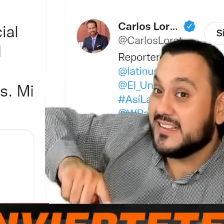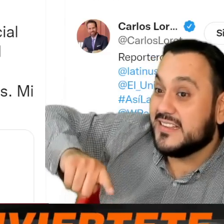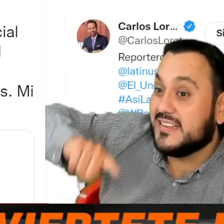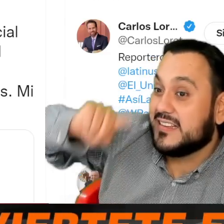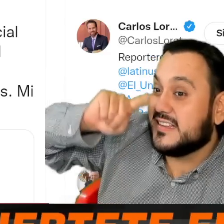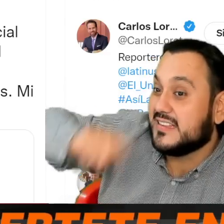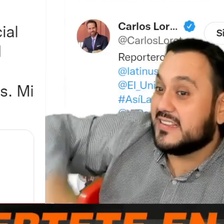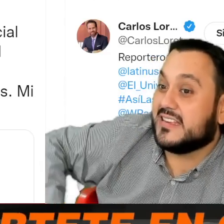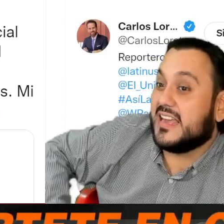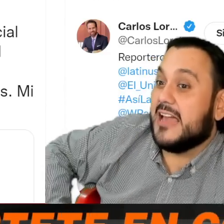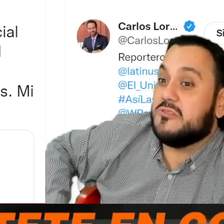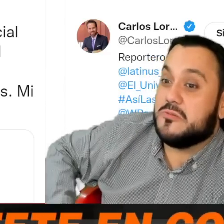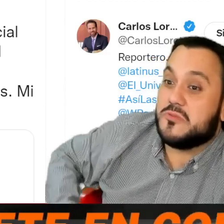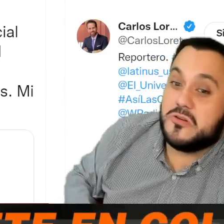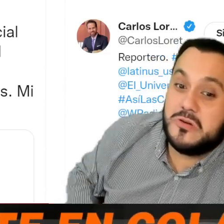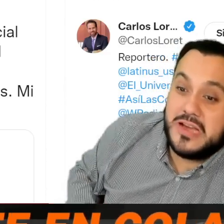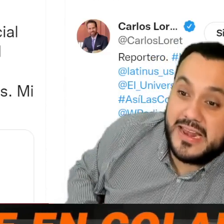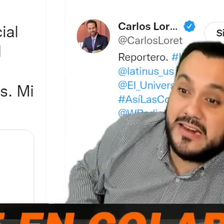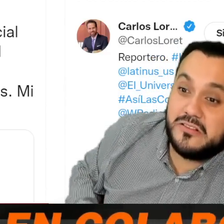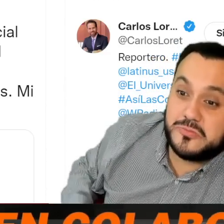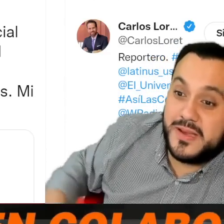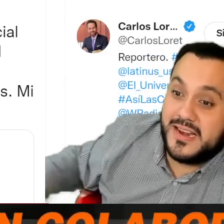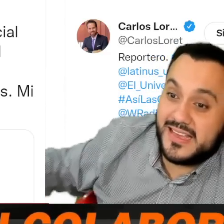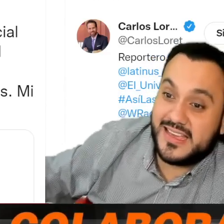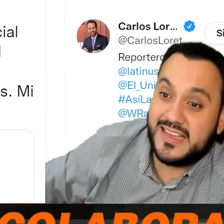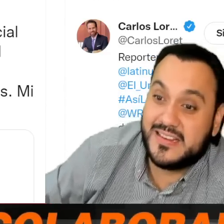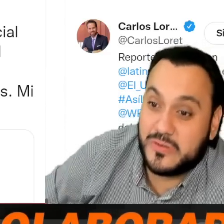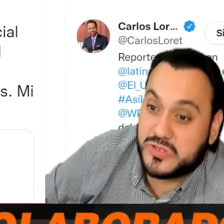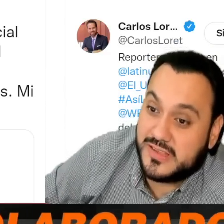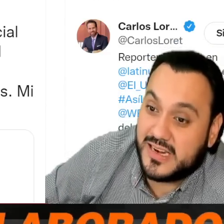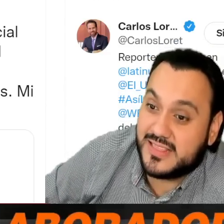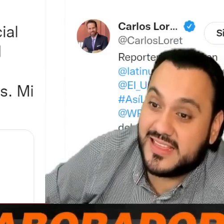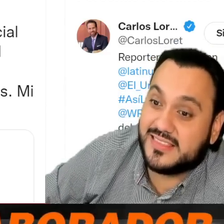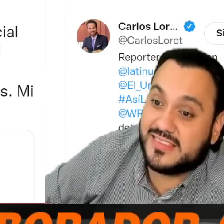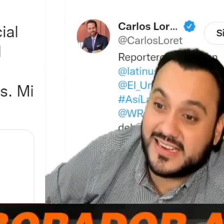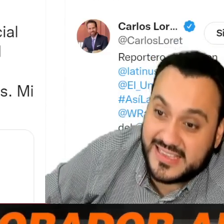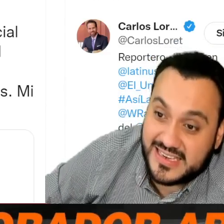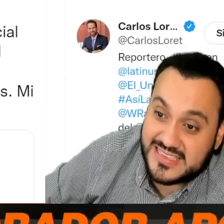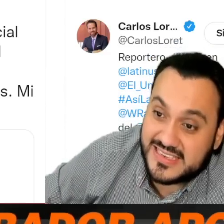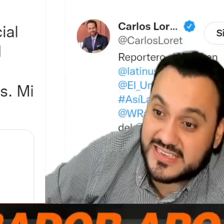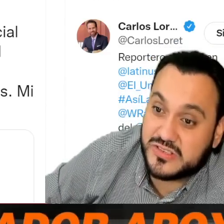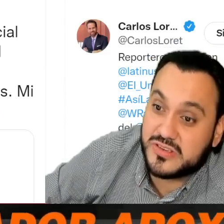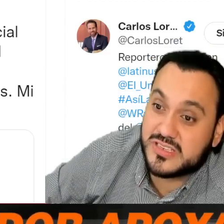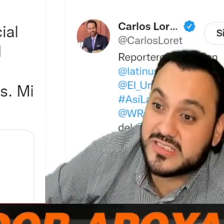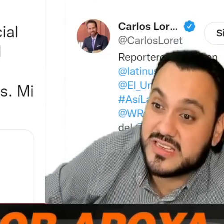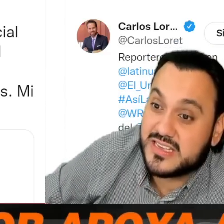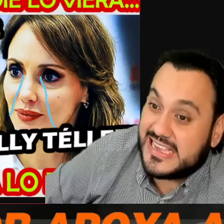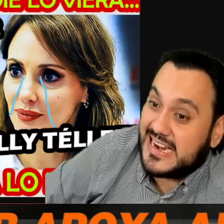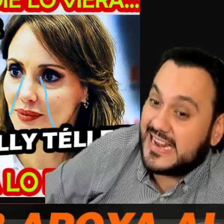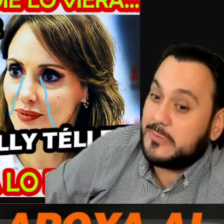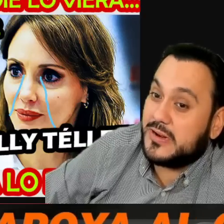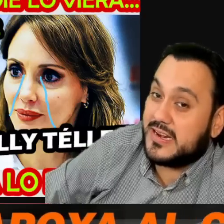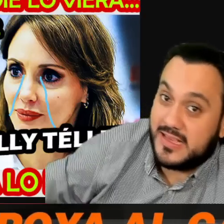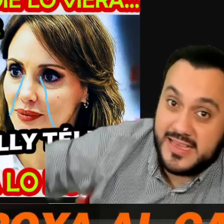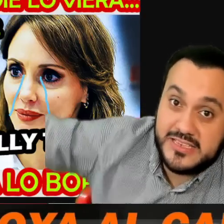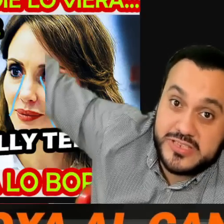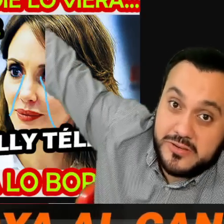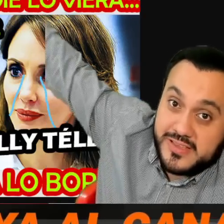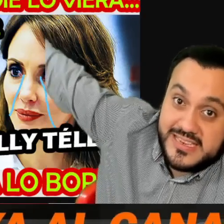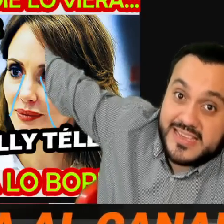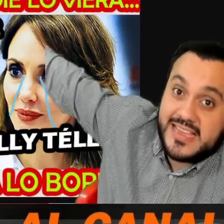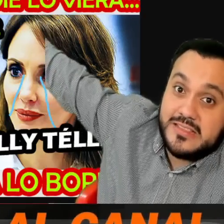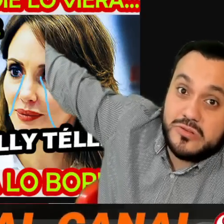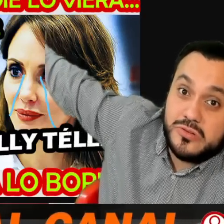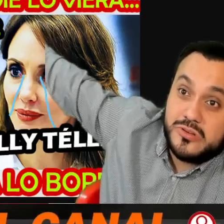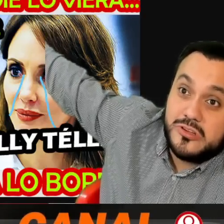decir acá me lo envió a narcos para que no se dieran tan tranquilas las elecciones que ganara morena eso